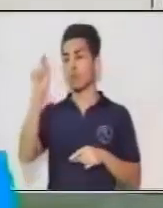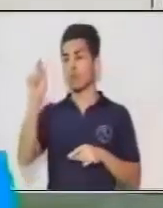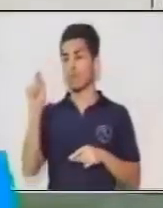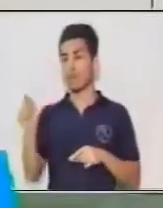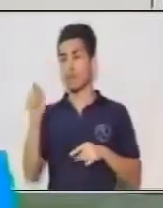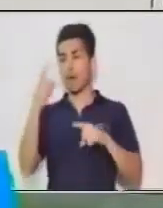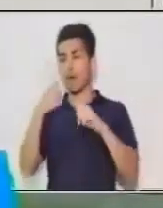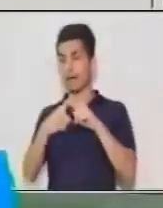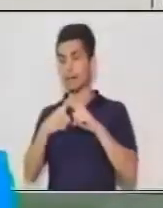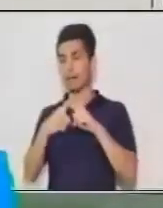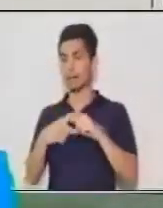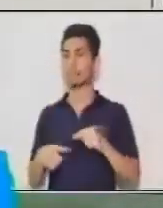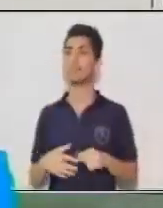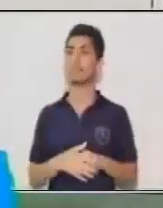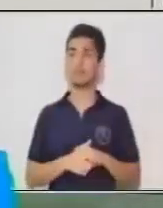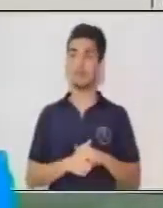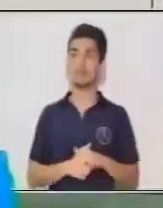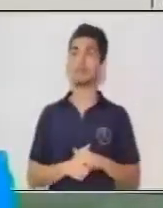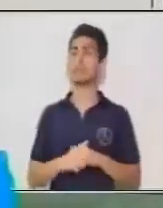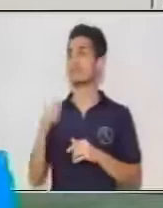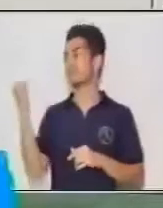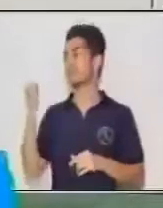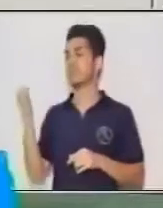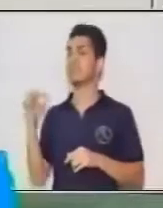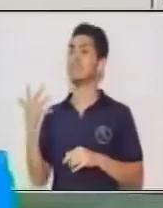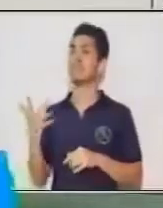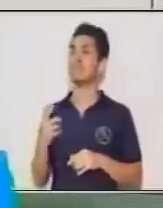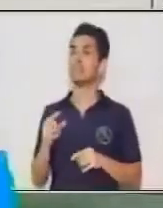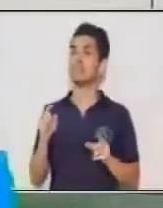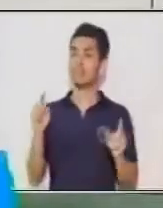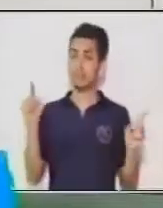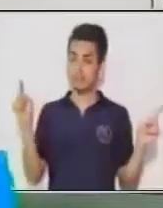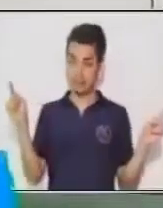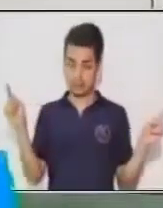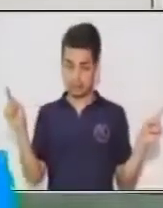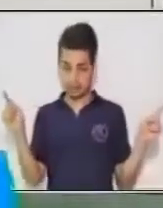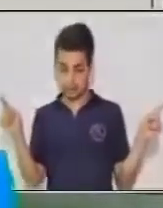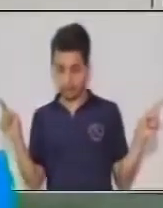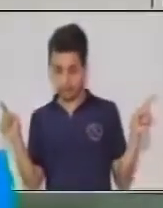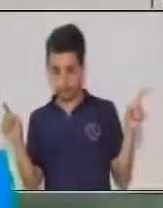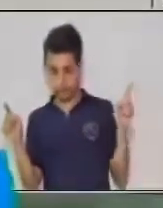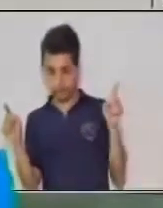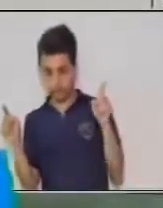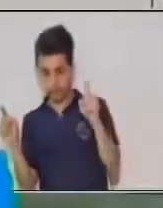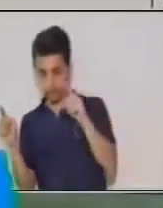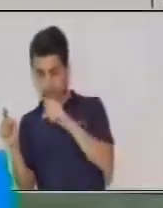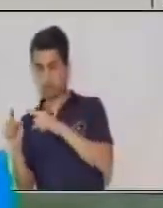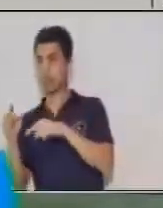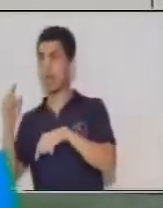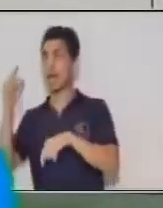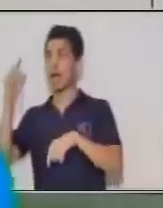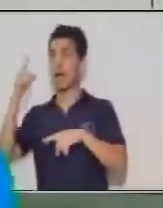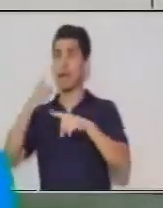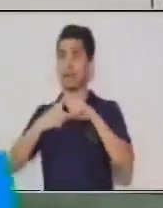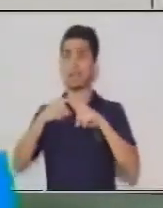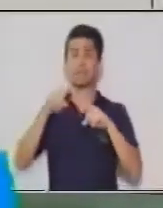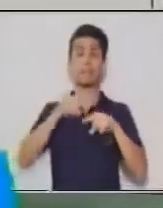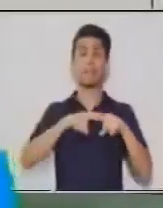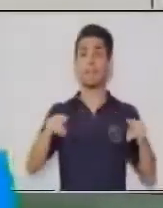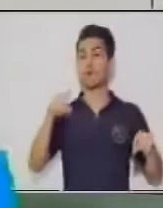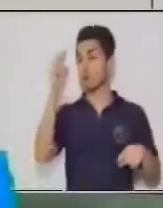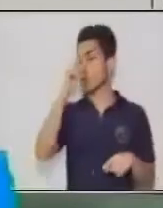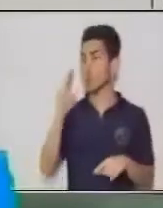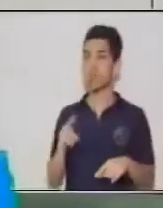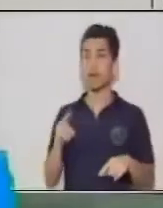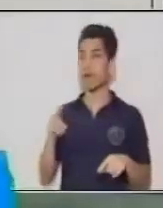X. Esta gráfica se va acercando mucho al eje X, pero nunca lo toca. Se va